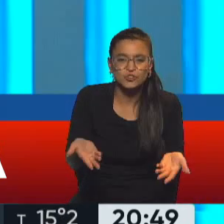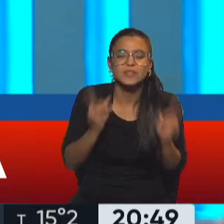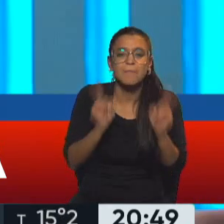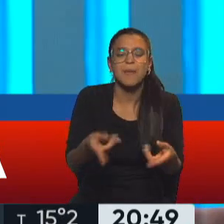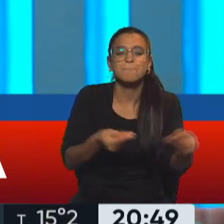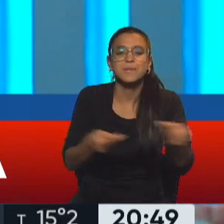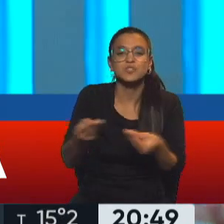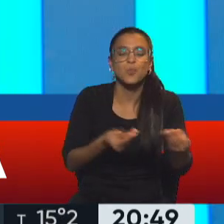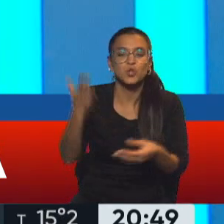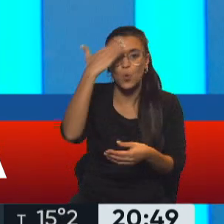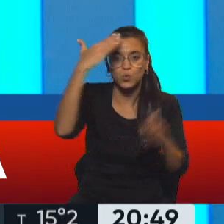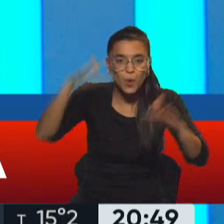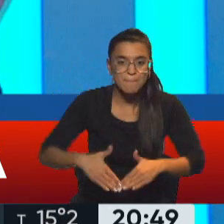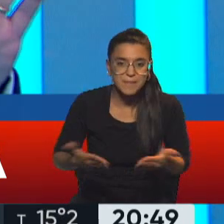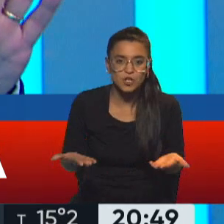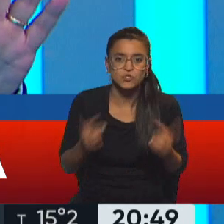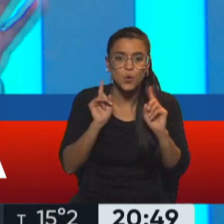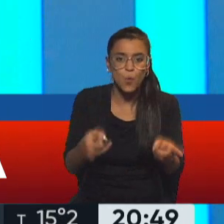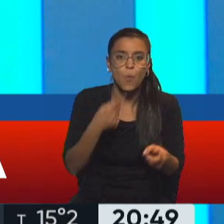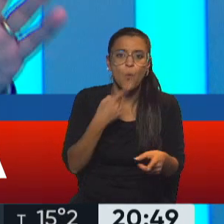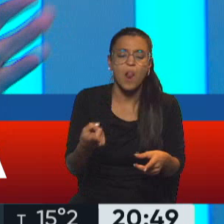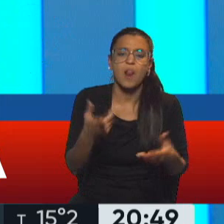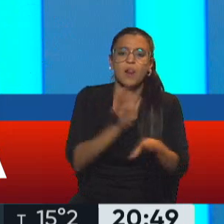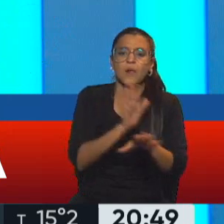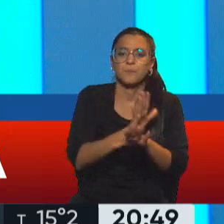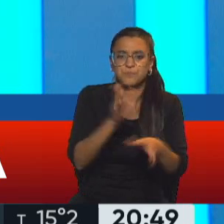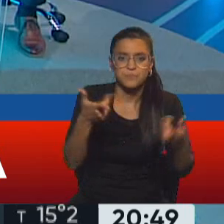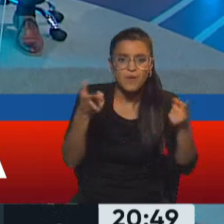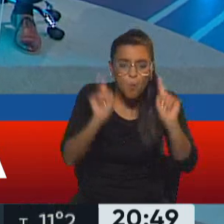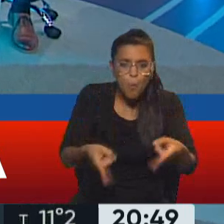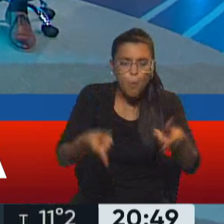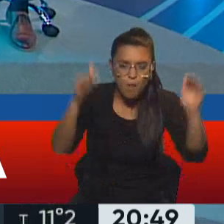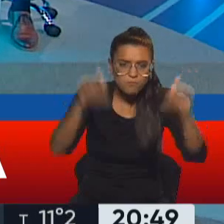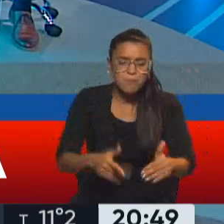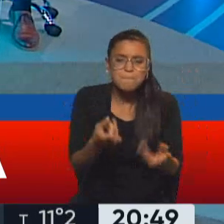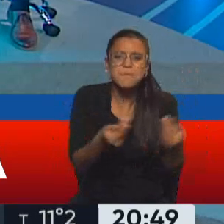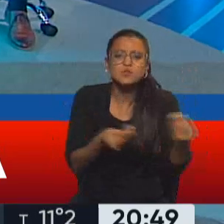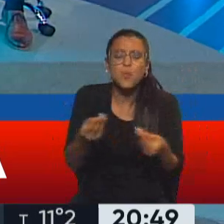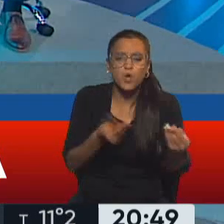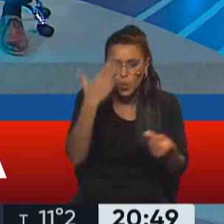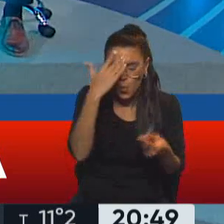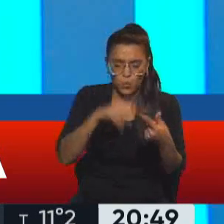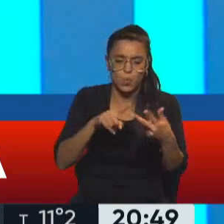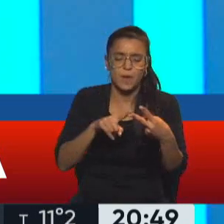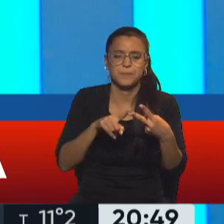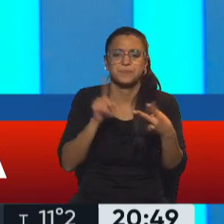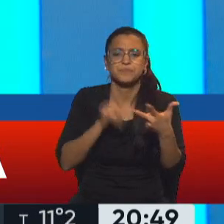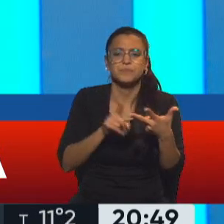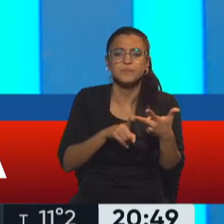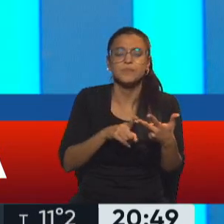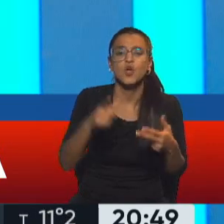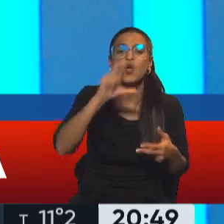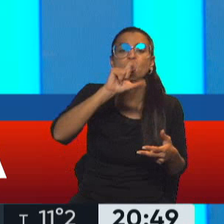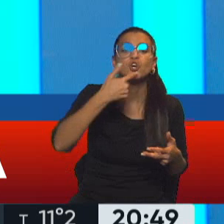el presupuesto de cultura, aunque tiene un buen funcionario ahí que es abogado, pero bajó el presupuesto de cultura, lo bajó. Costa